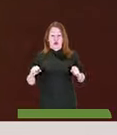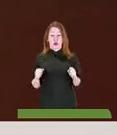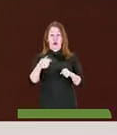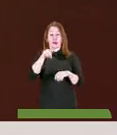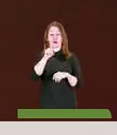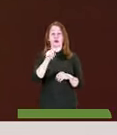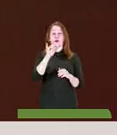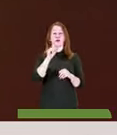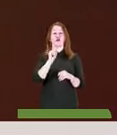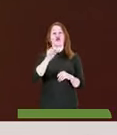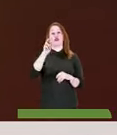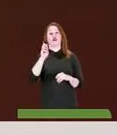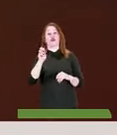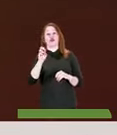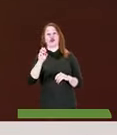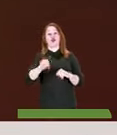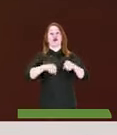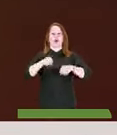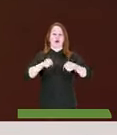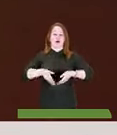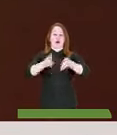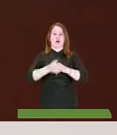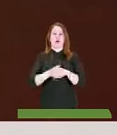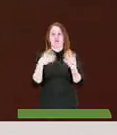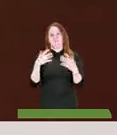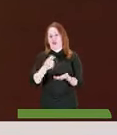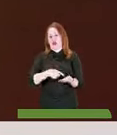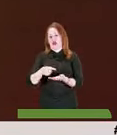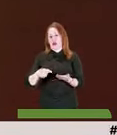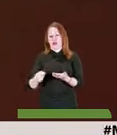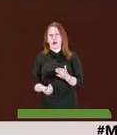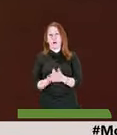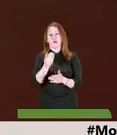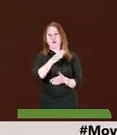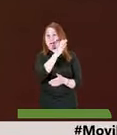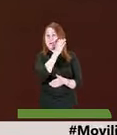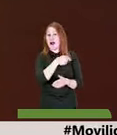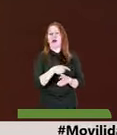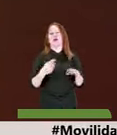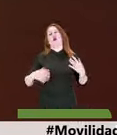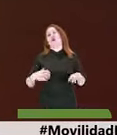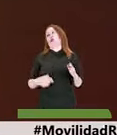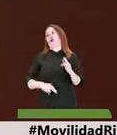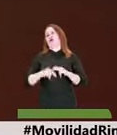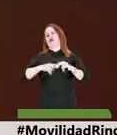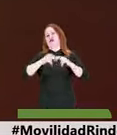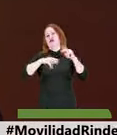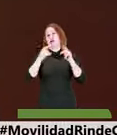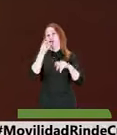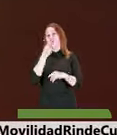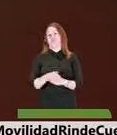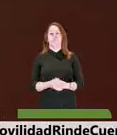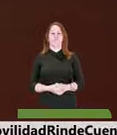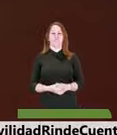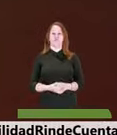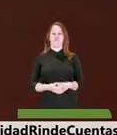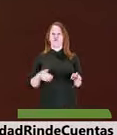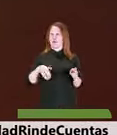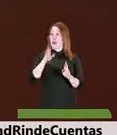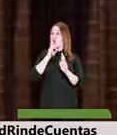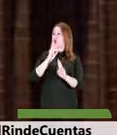nuevos de ciclorruta. Entonces son muy buenas noticias tener esos contratos porque las metas que vamos a lograr con las obras de valorización en toda la ciudad son muy interesantes. Entonces la respuesta